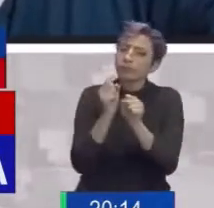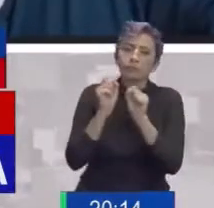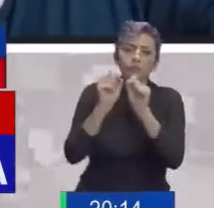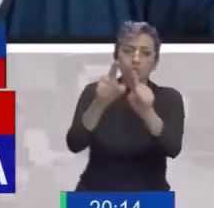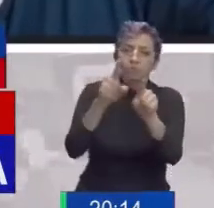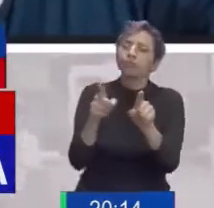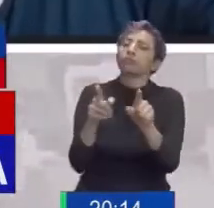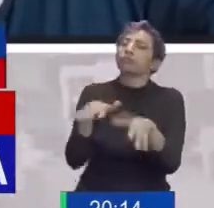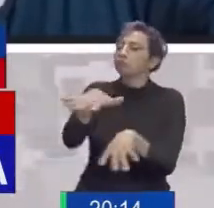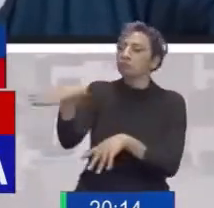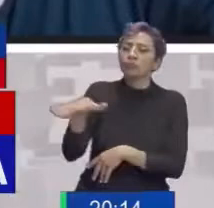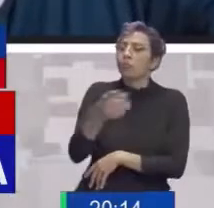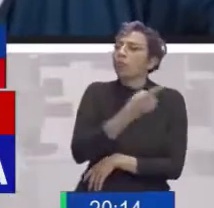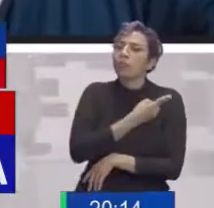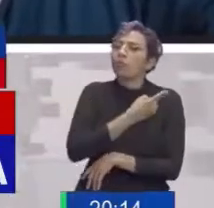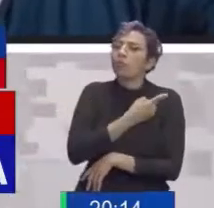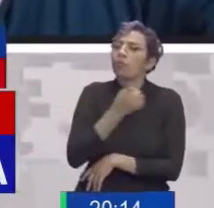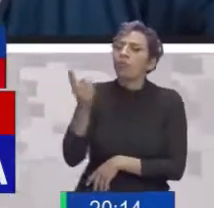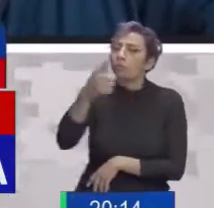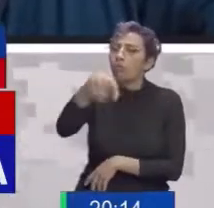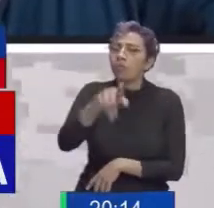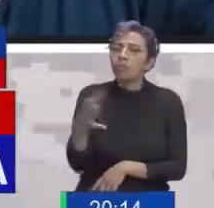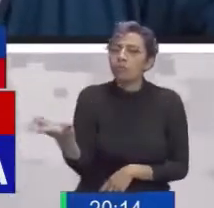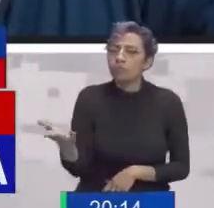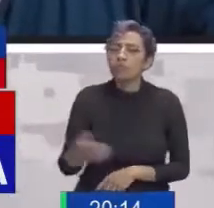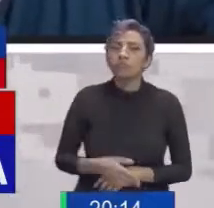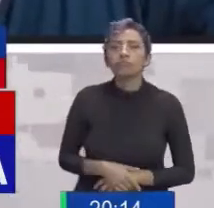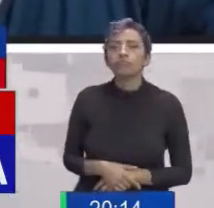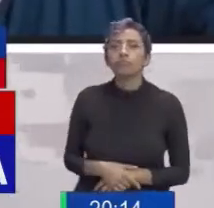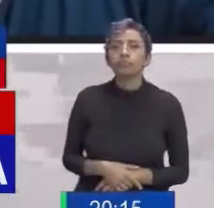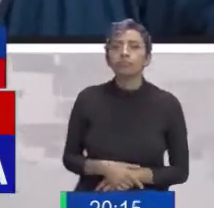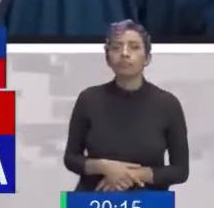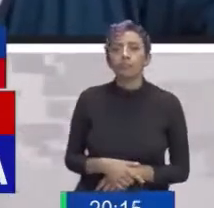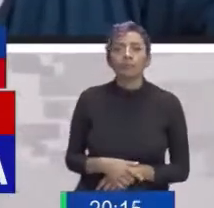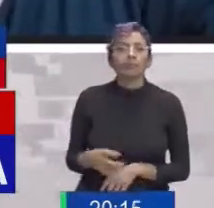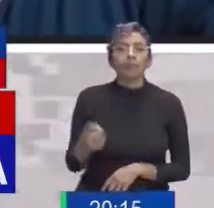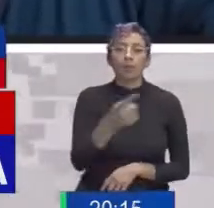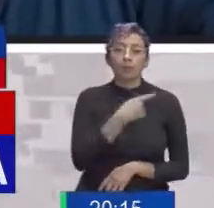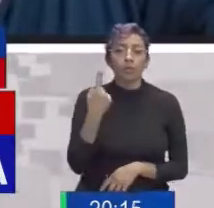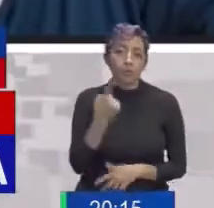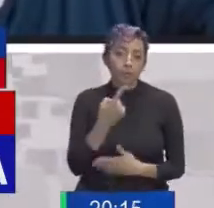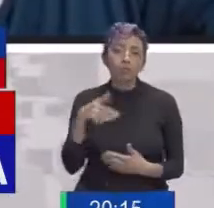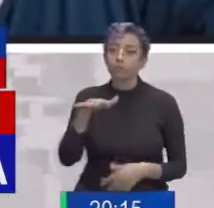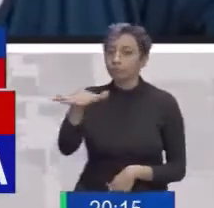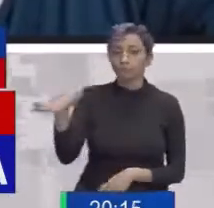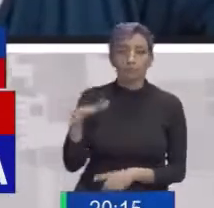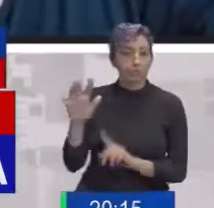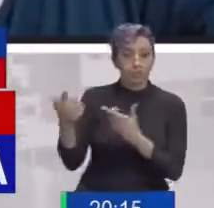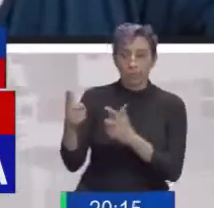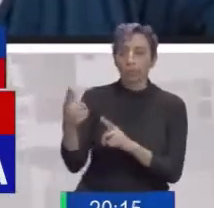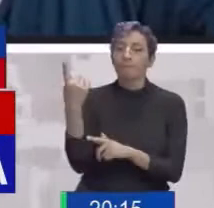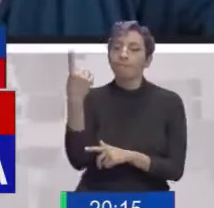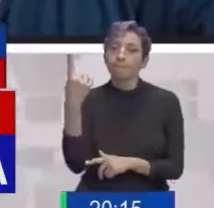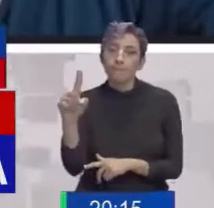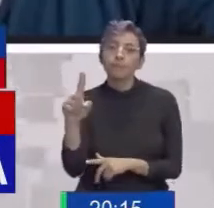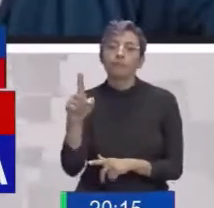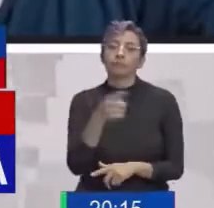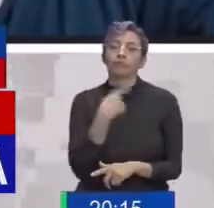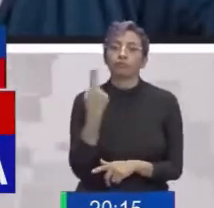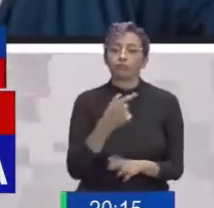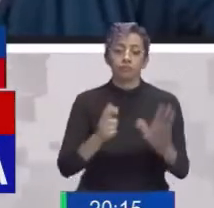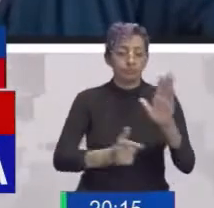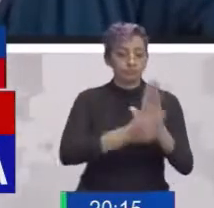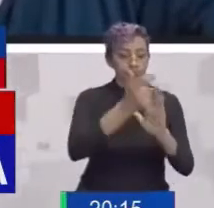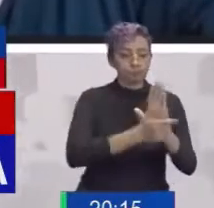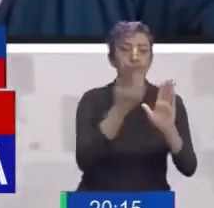Particularmente nosotros, que somos los papás de este tumor cerebral, tenemos una página en Facebook, en Instagram, en Twitter, que es Glioma